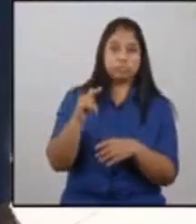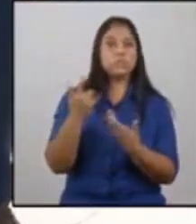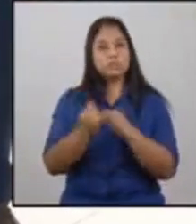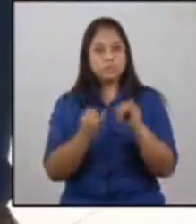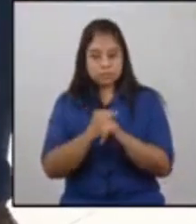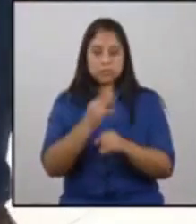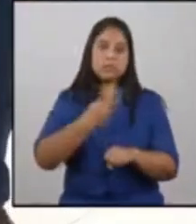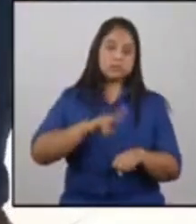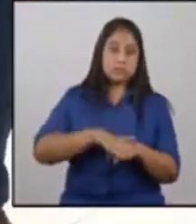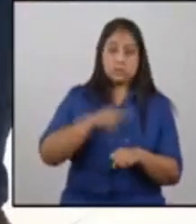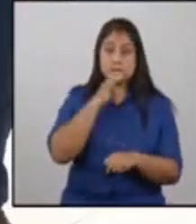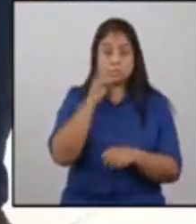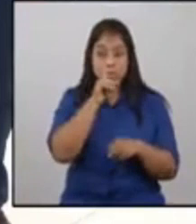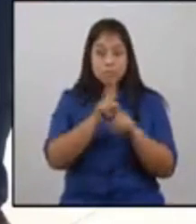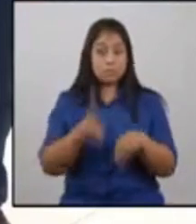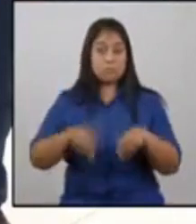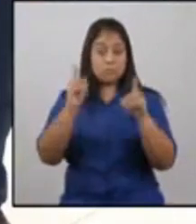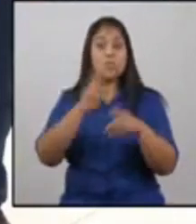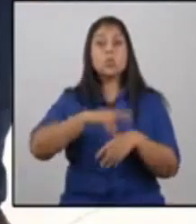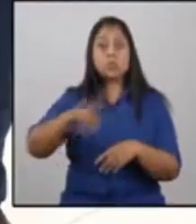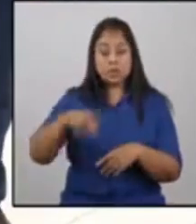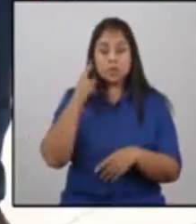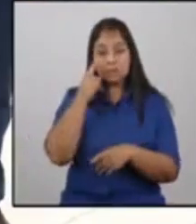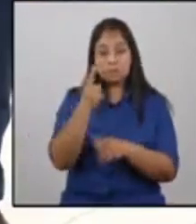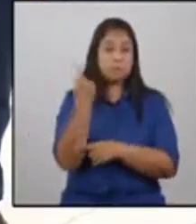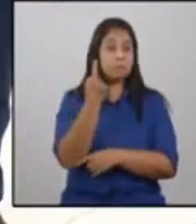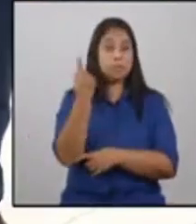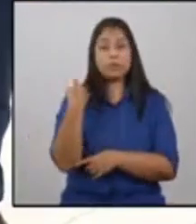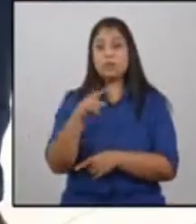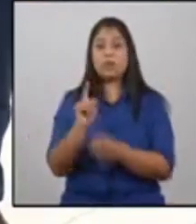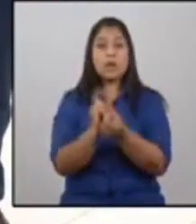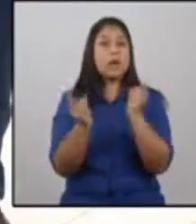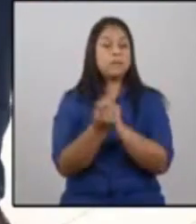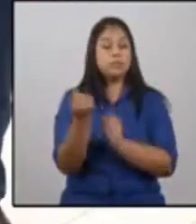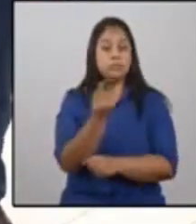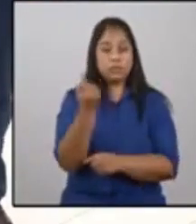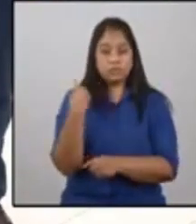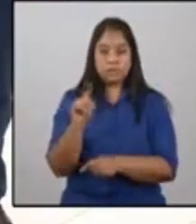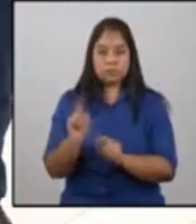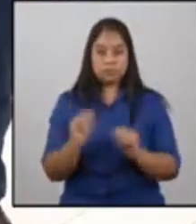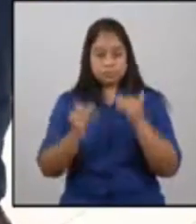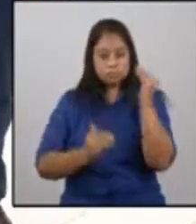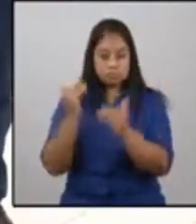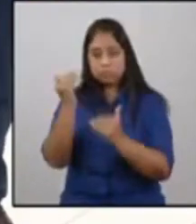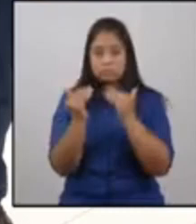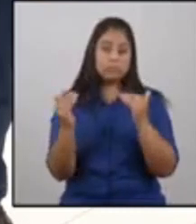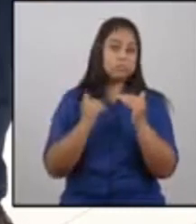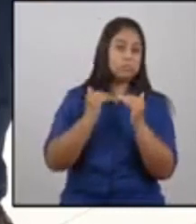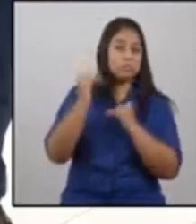importante, basado en cambios trascendentales que nos van a ayudar a través del tiempo a superar las